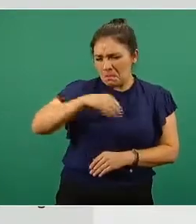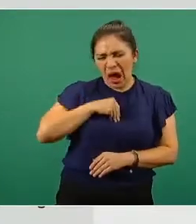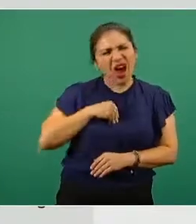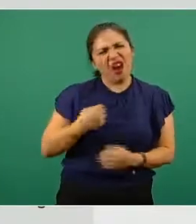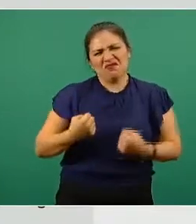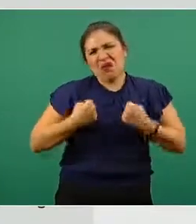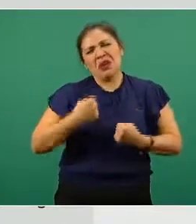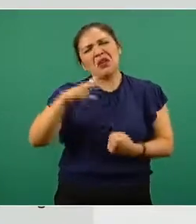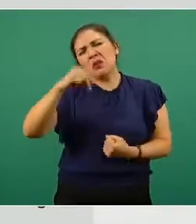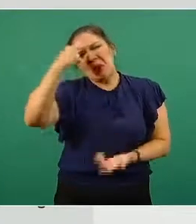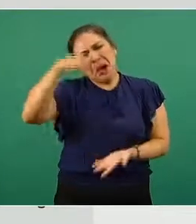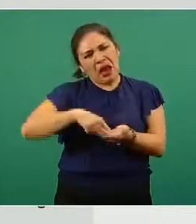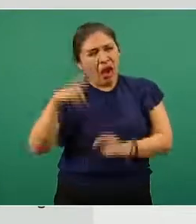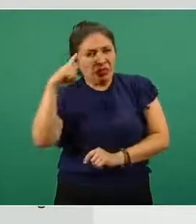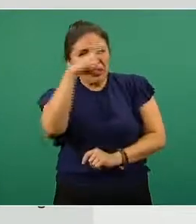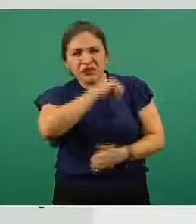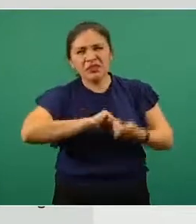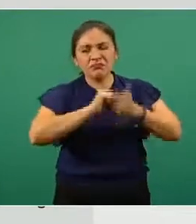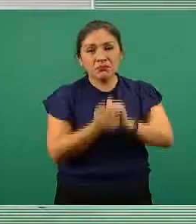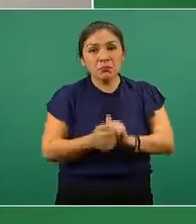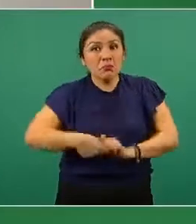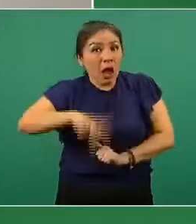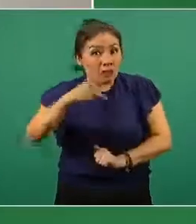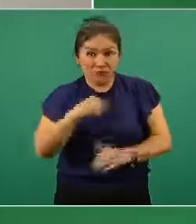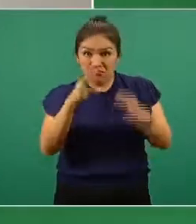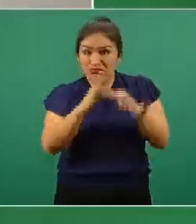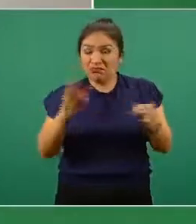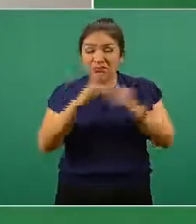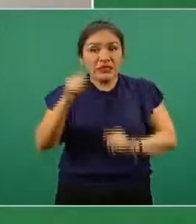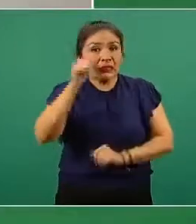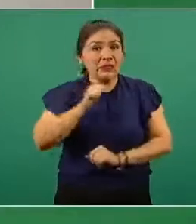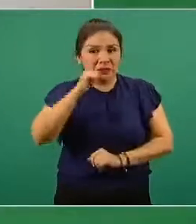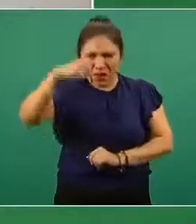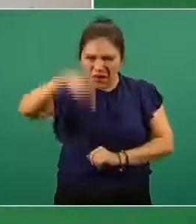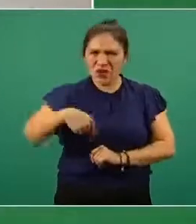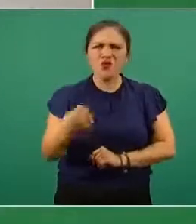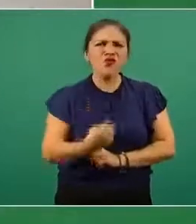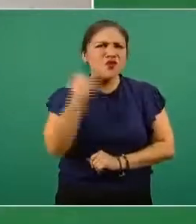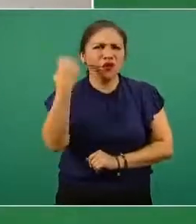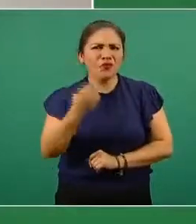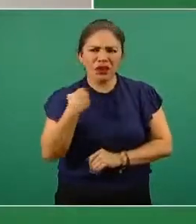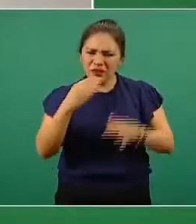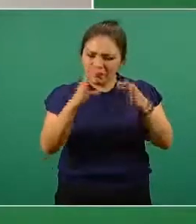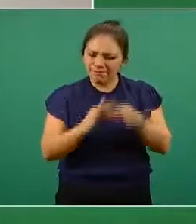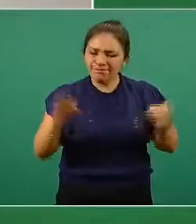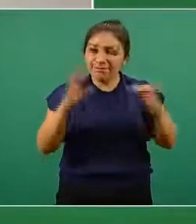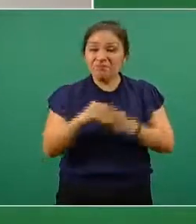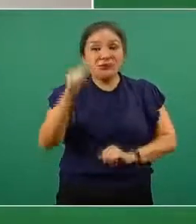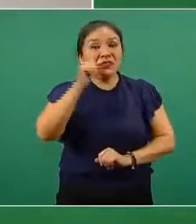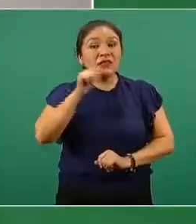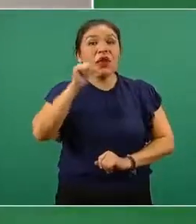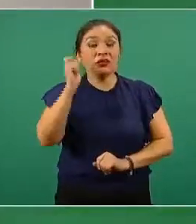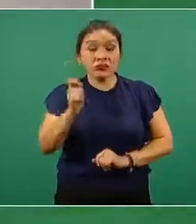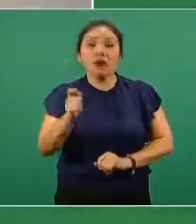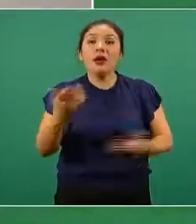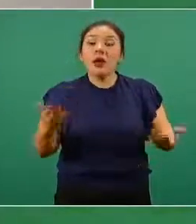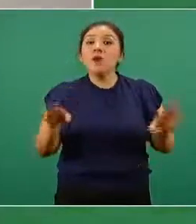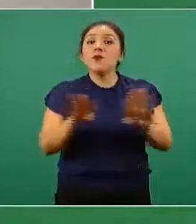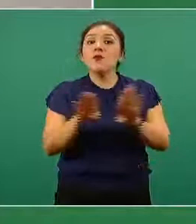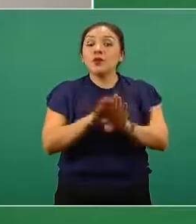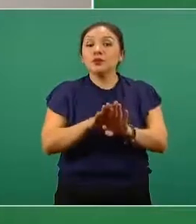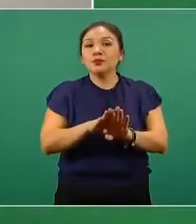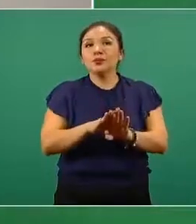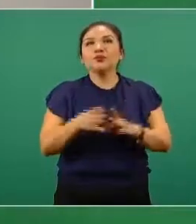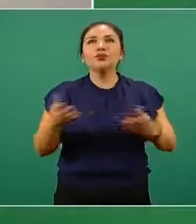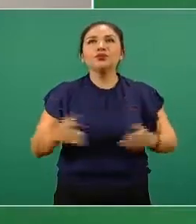de complicarse. Pero siempre lo hemos dicho también en esta conferencia de prensa, con respecto